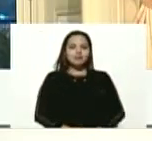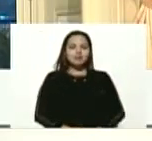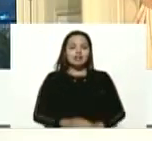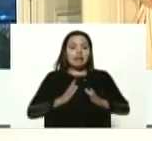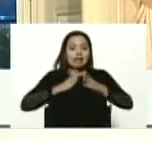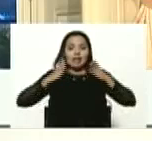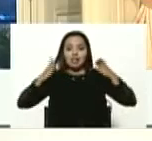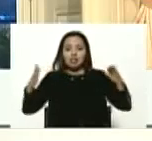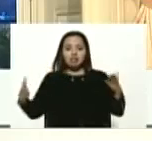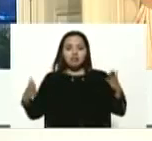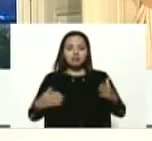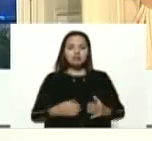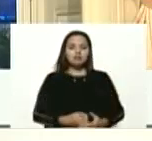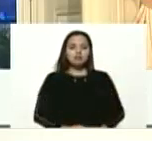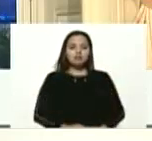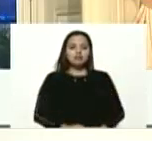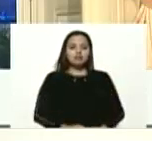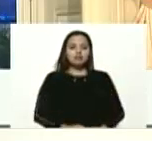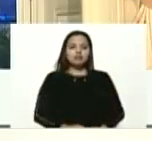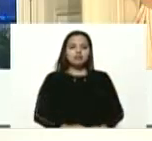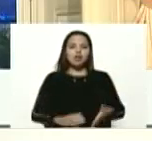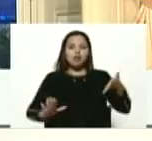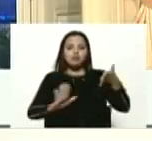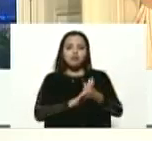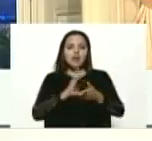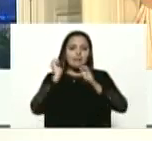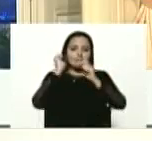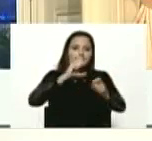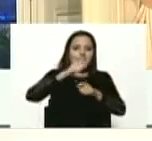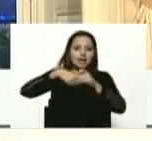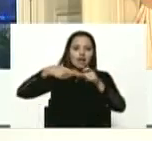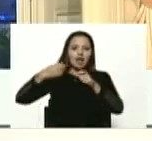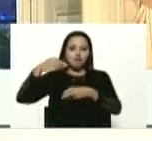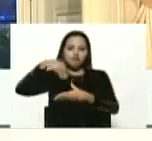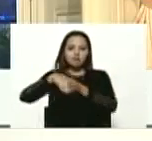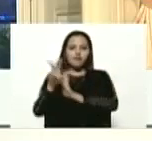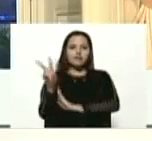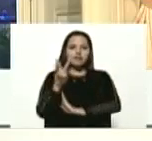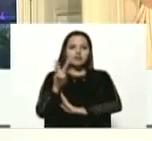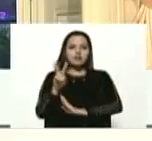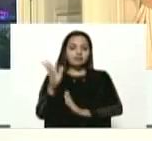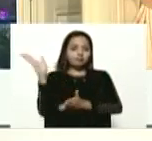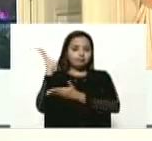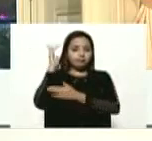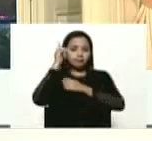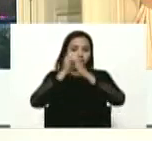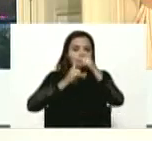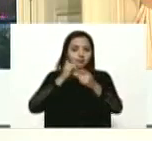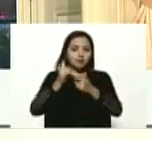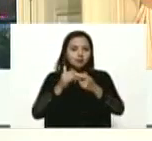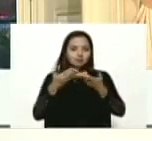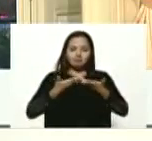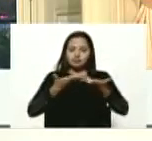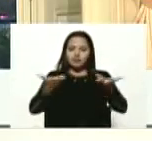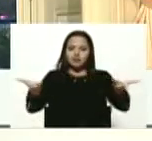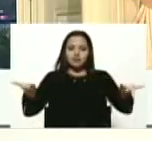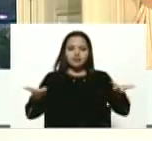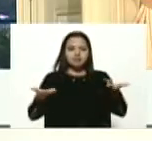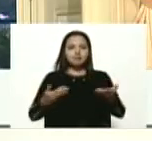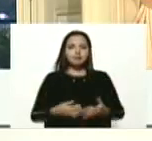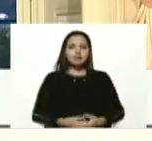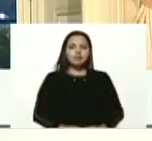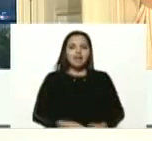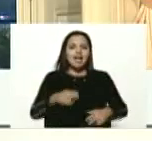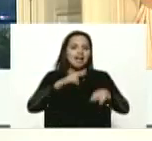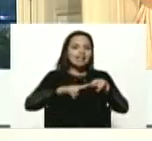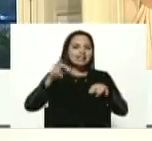exponencial de la pesca en Venezuela. Y estas imágenes se las regalo a los